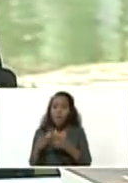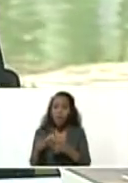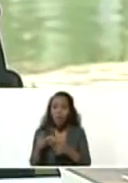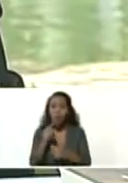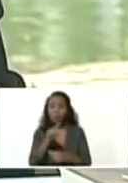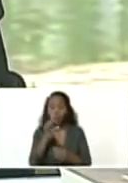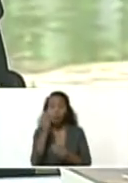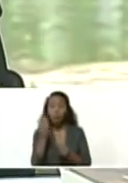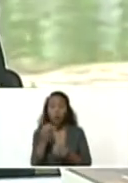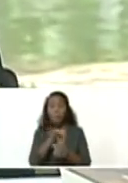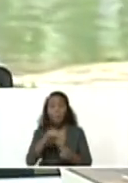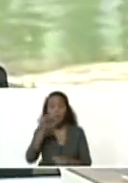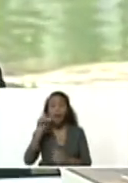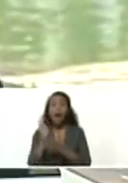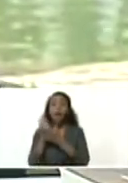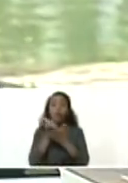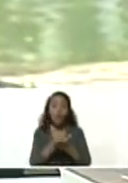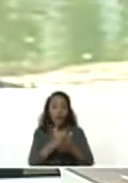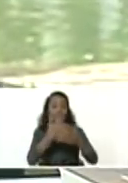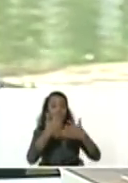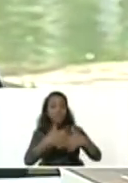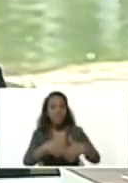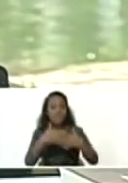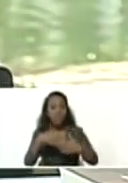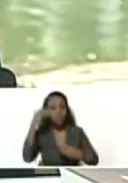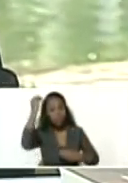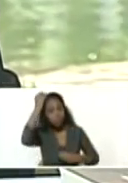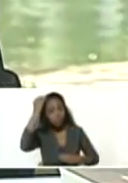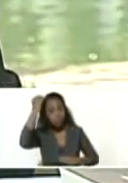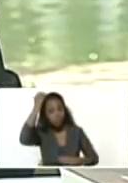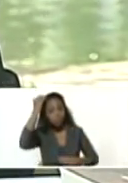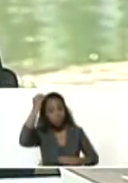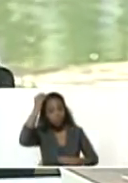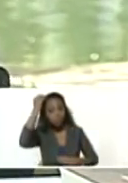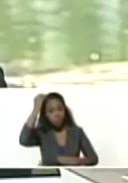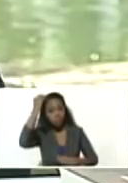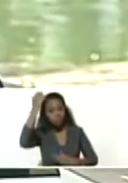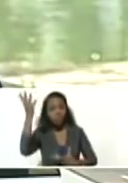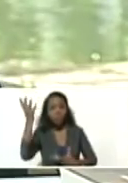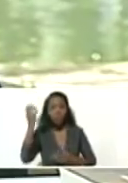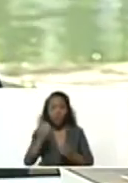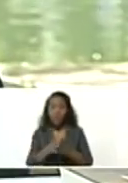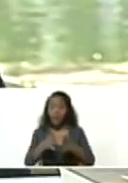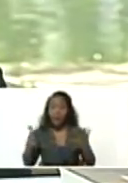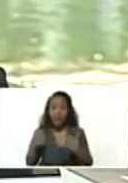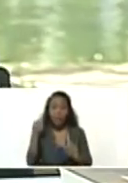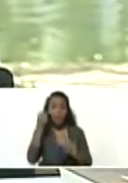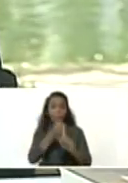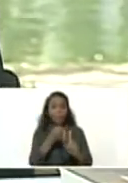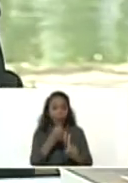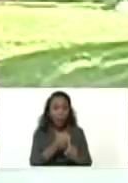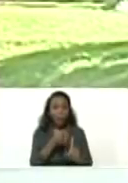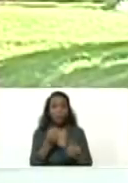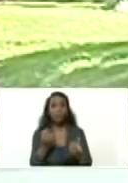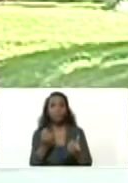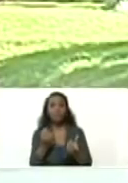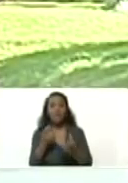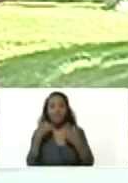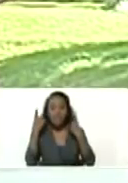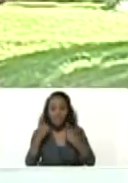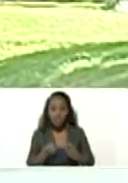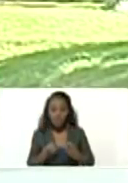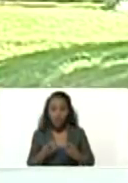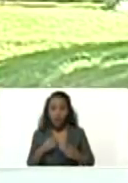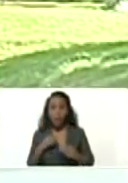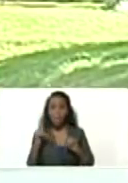y le va a ayudar para mucho para la reflexión en todas sus grandes luchas, batallas y decisiones que tiene que